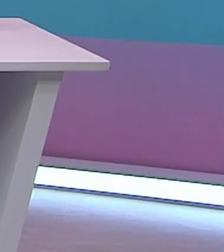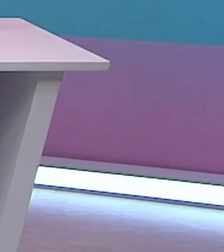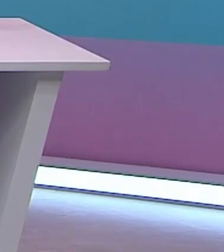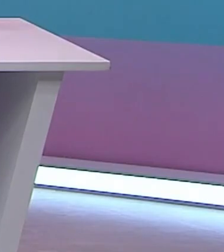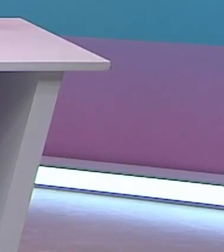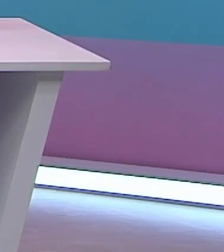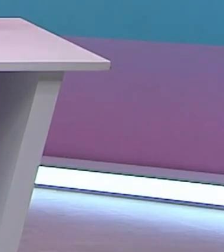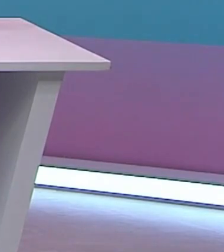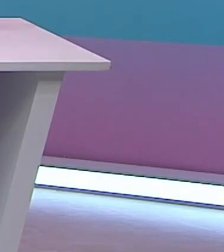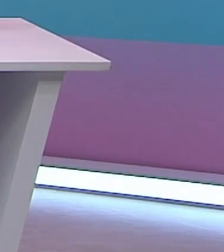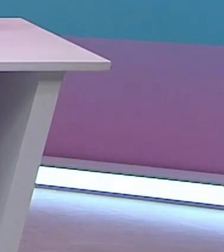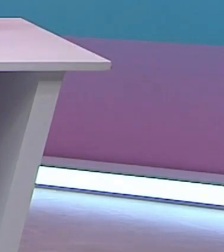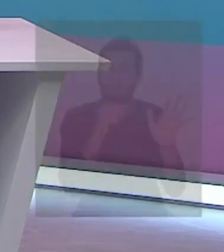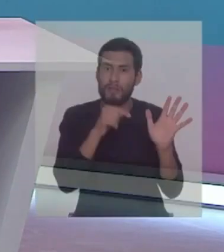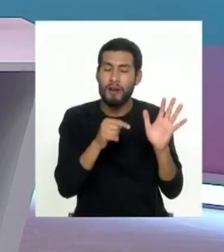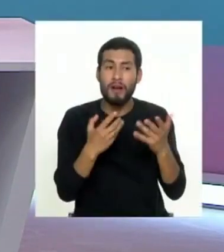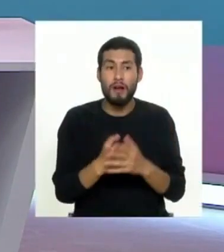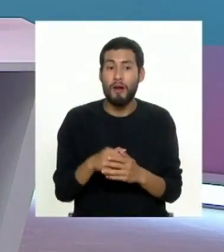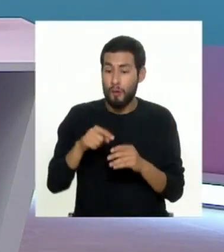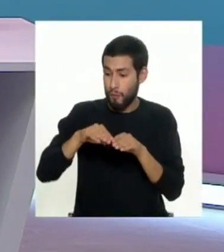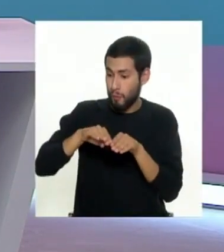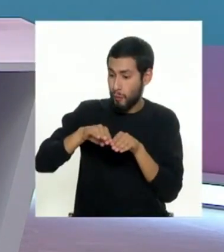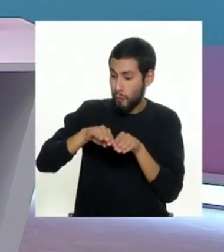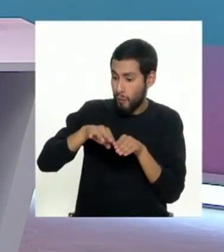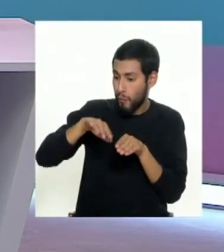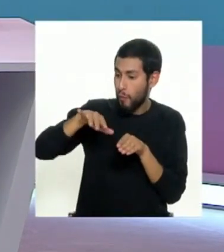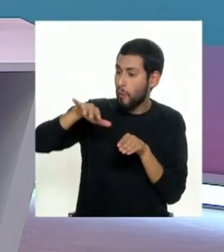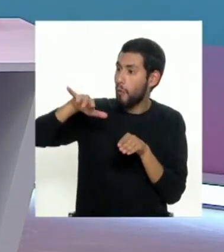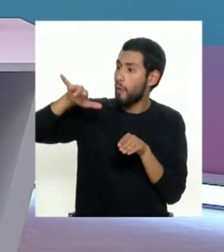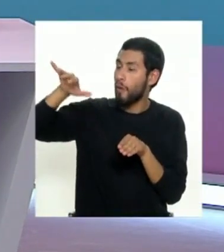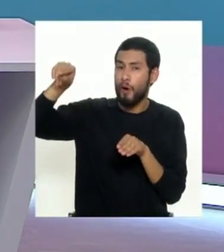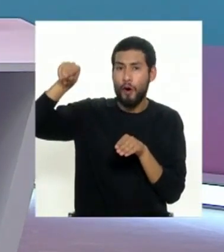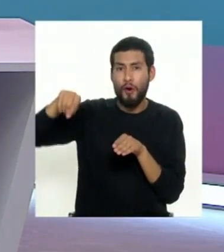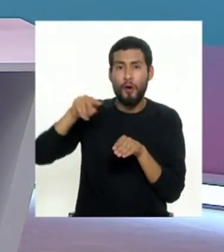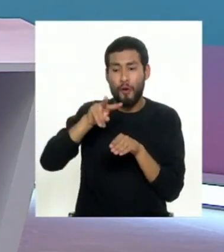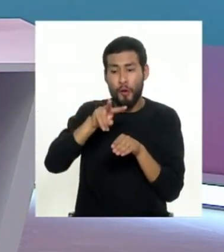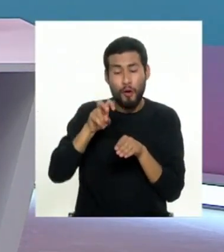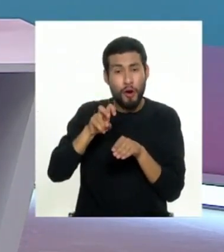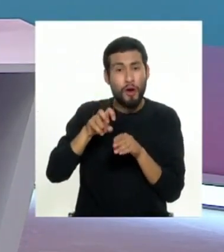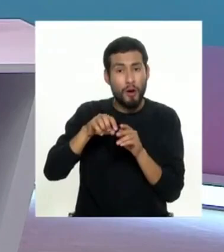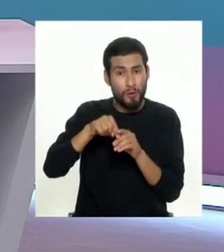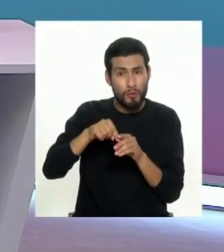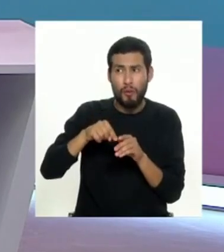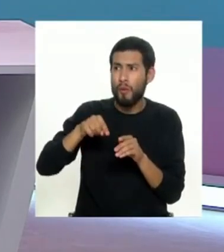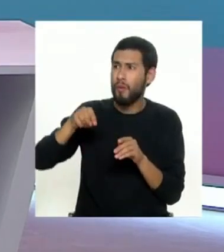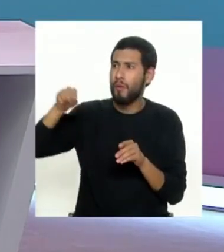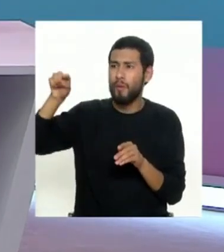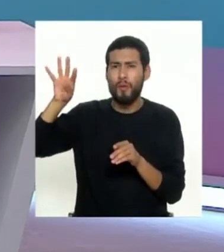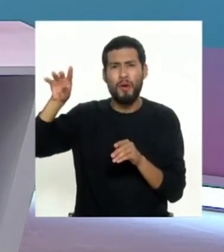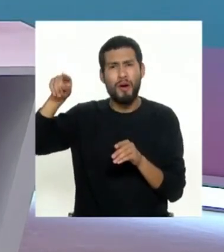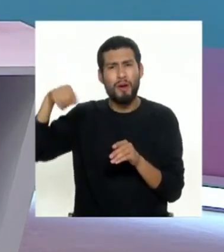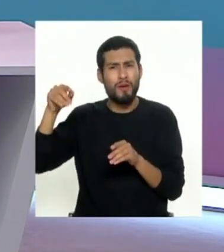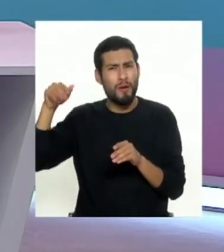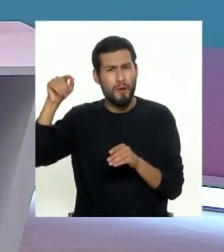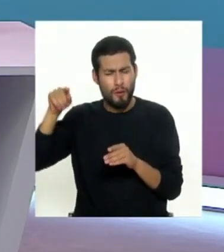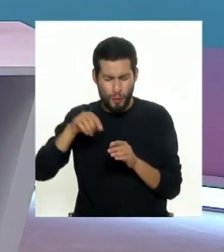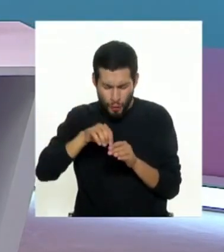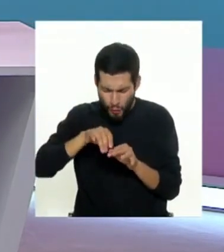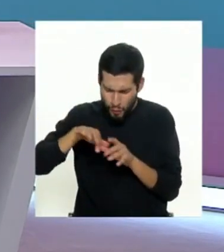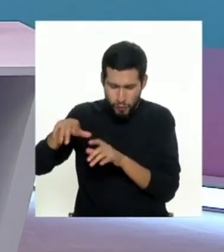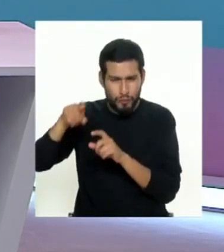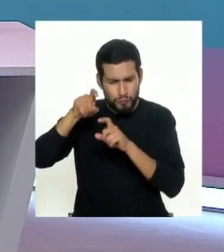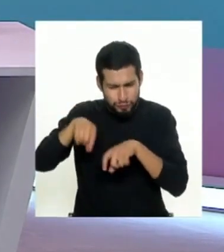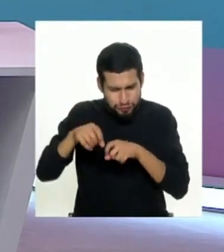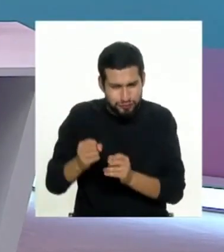cosecharla, desde 200 metros de altura hasta casi 4.200 metros de altura, con componentes nutricionales muy